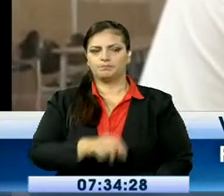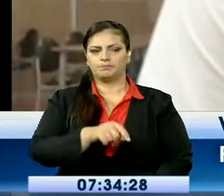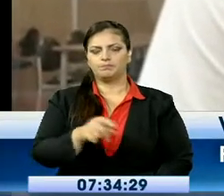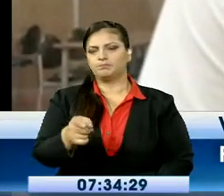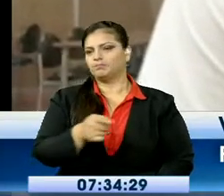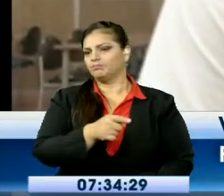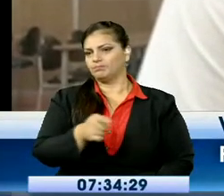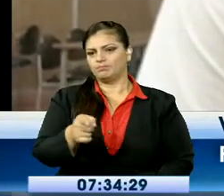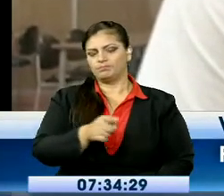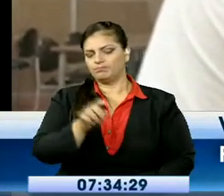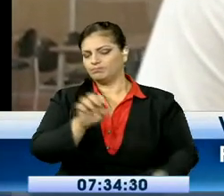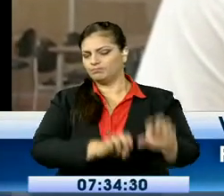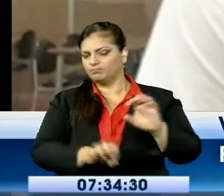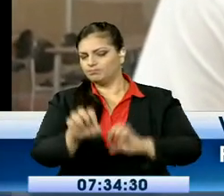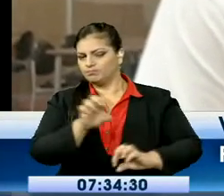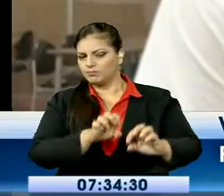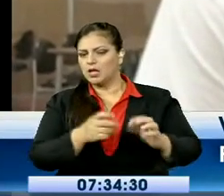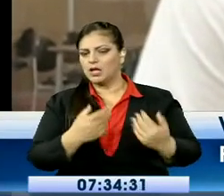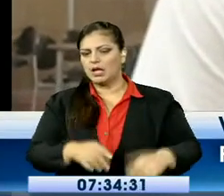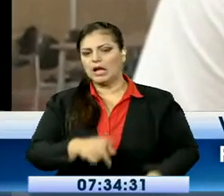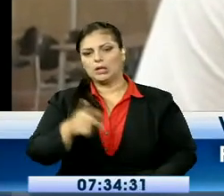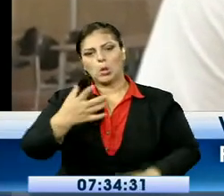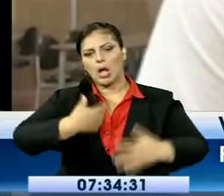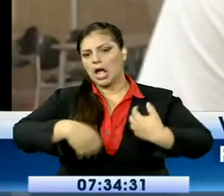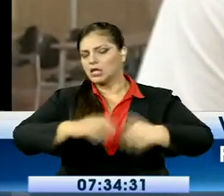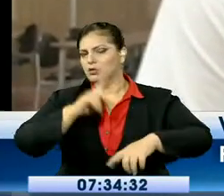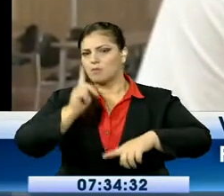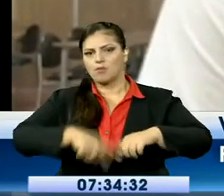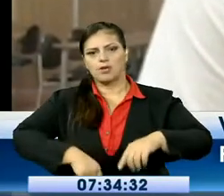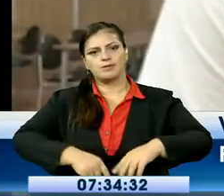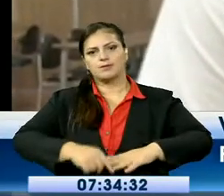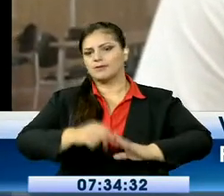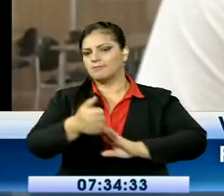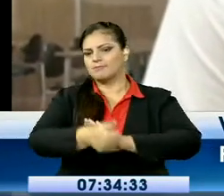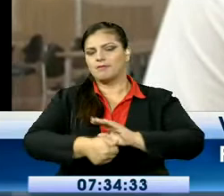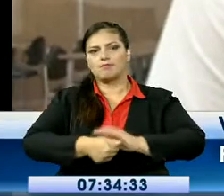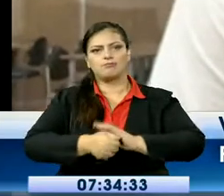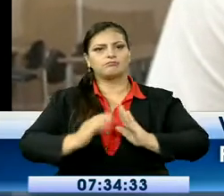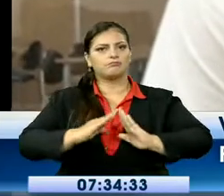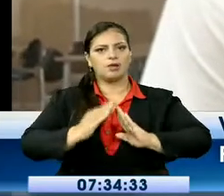ellos. Luego de realizado, practicado el mismo,